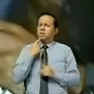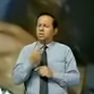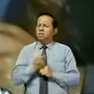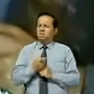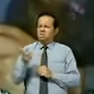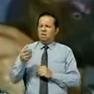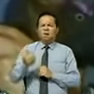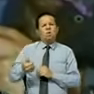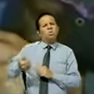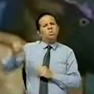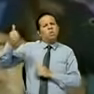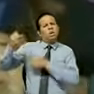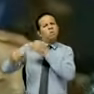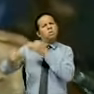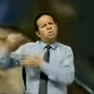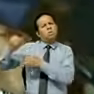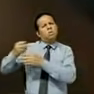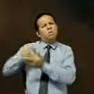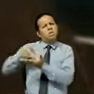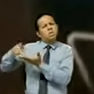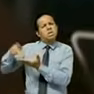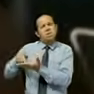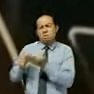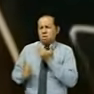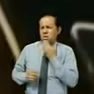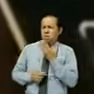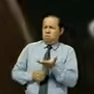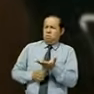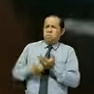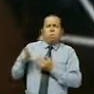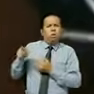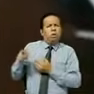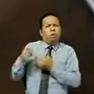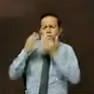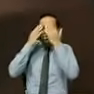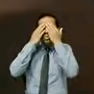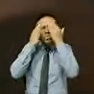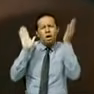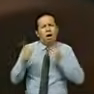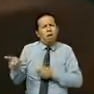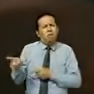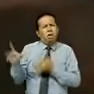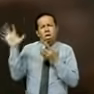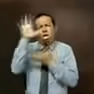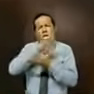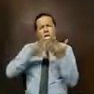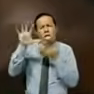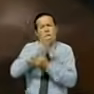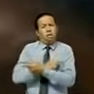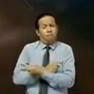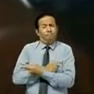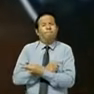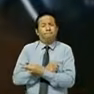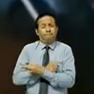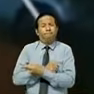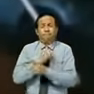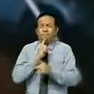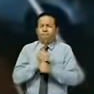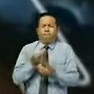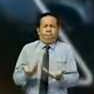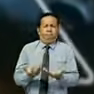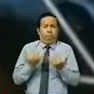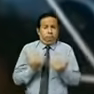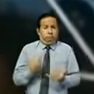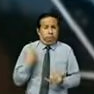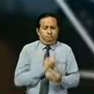de ahí que cree que el proceso está viciado. Desconoce todo principio jurídico y por esa razón hemos